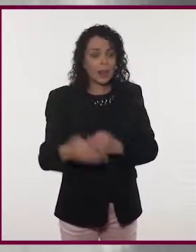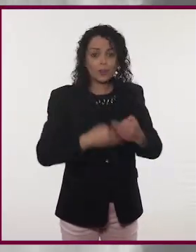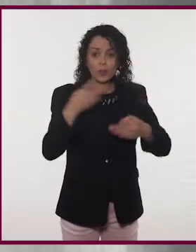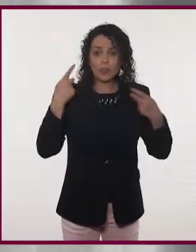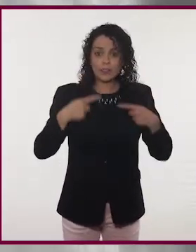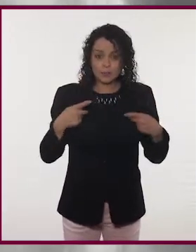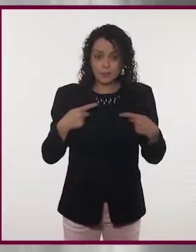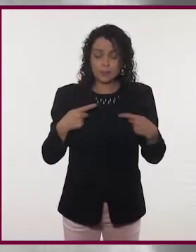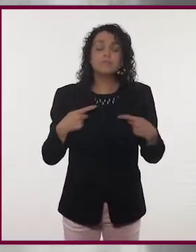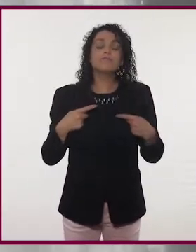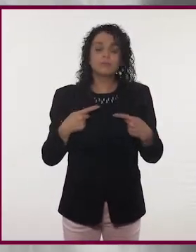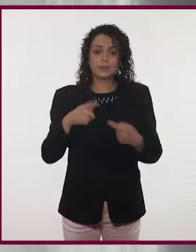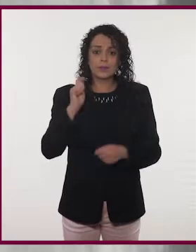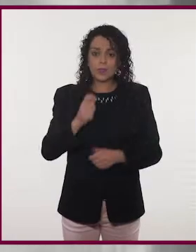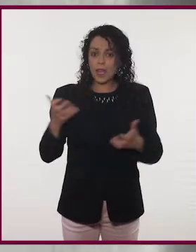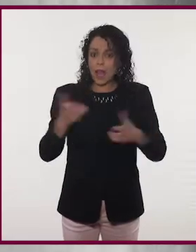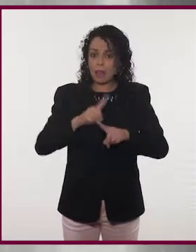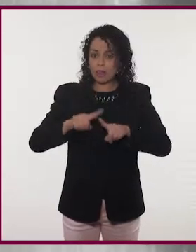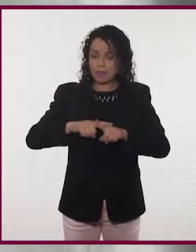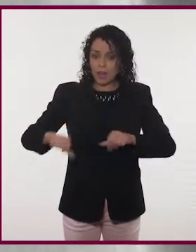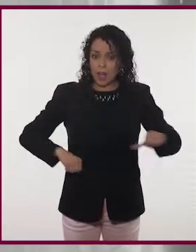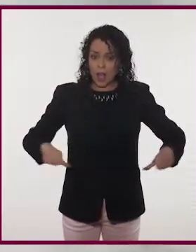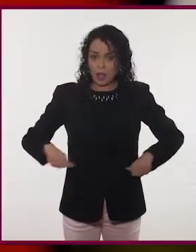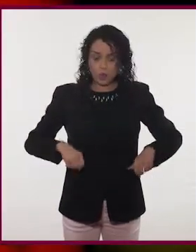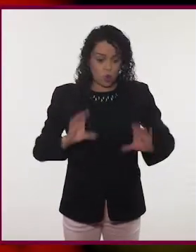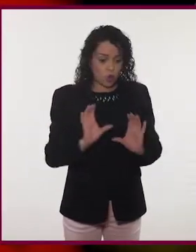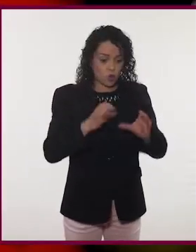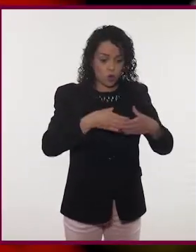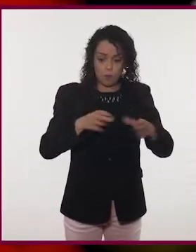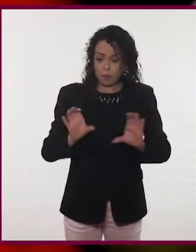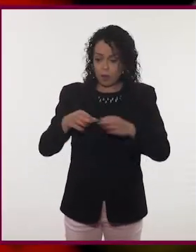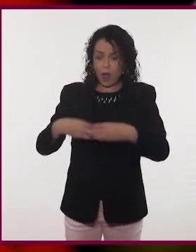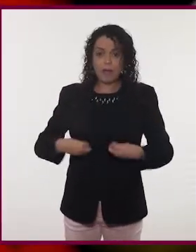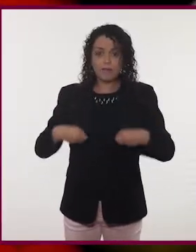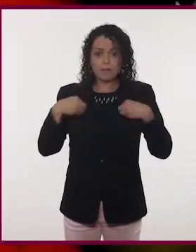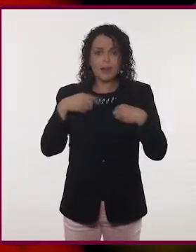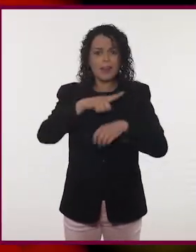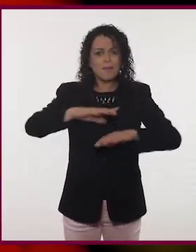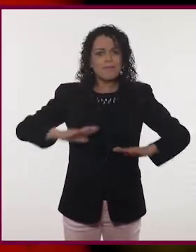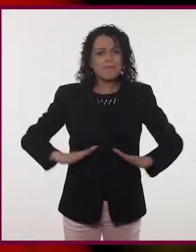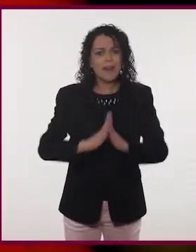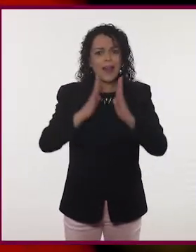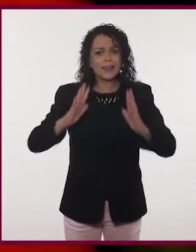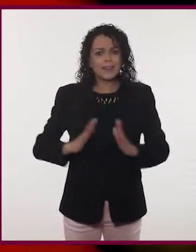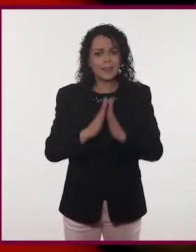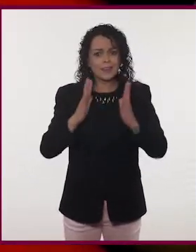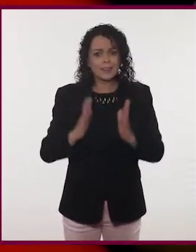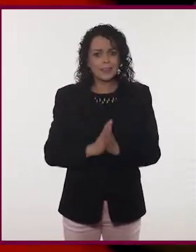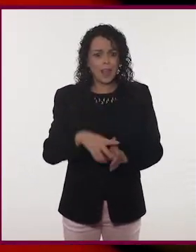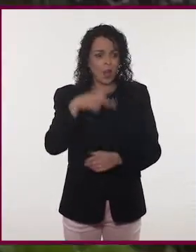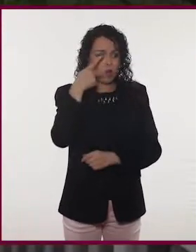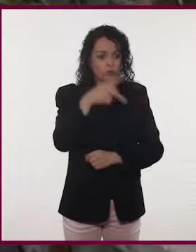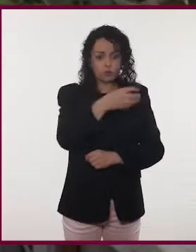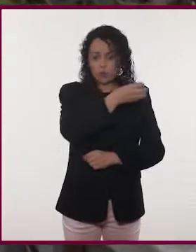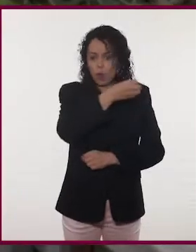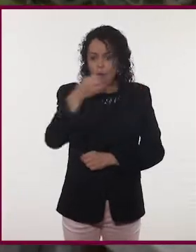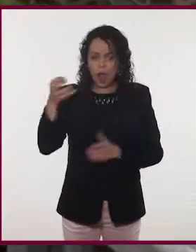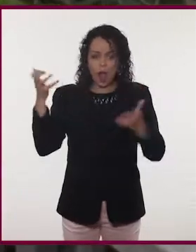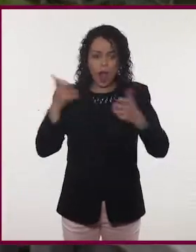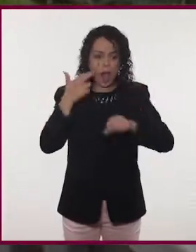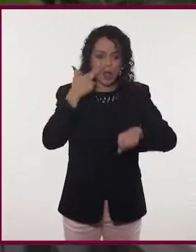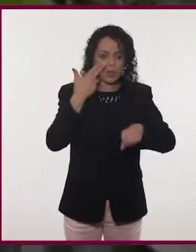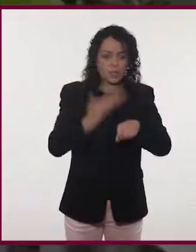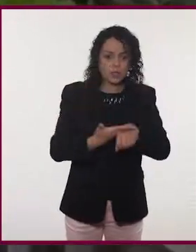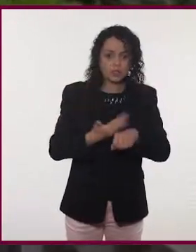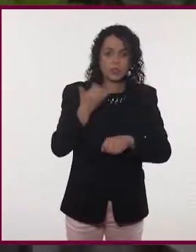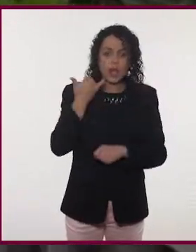emprendimientos productivos en los que las personas que habitan en las comunidades participan y se hacen cargo de su propia organización y de